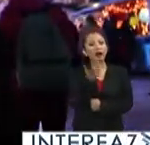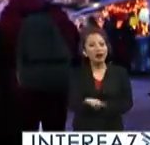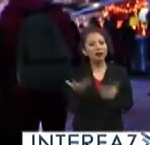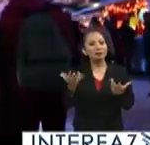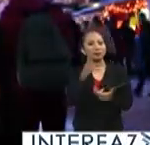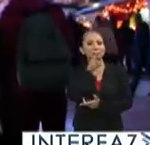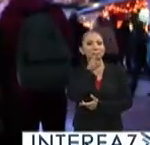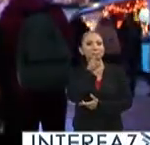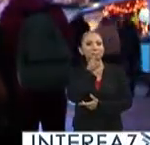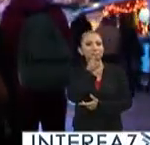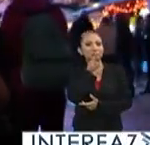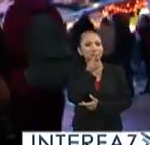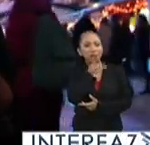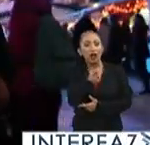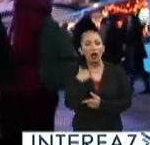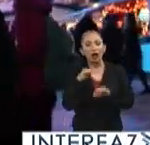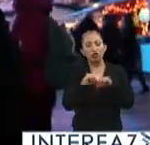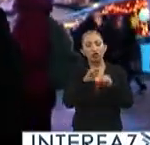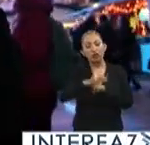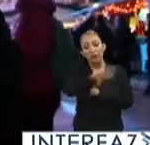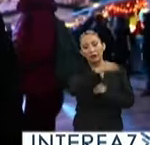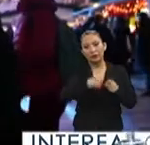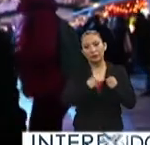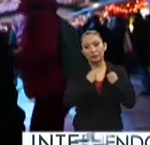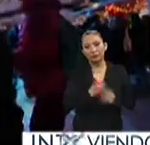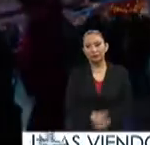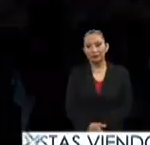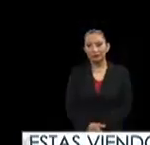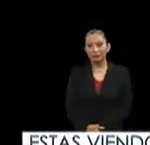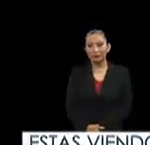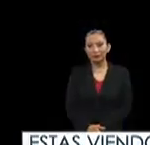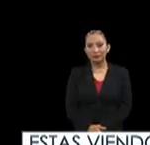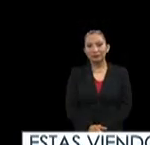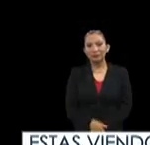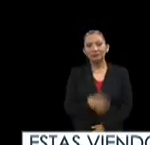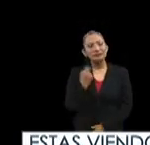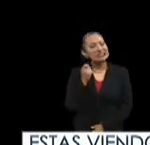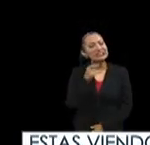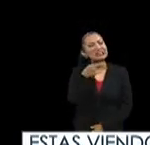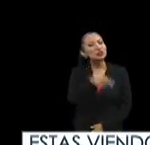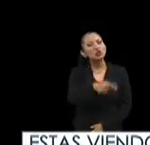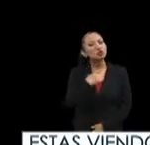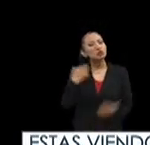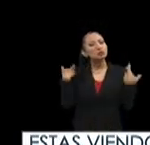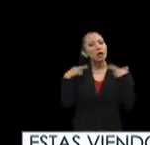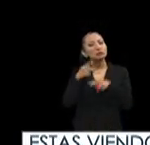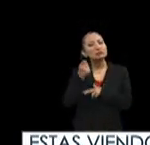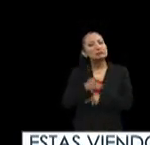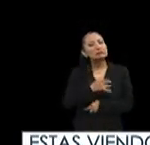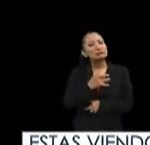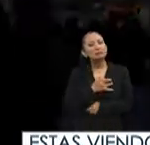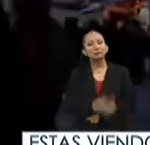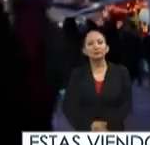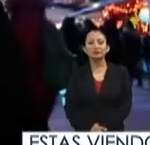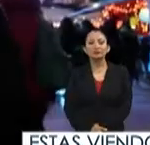hacer mejor la sociedad en la que vivimos. ¿Qué significa ser docente?